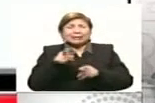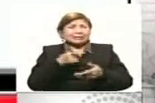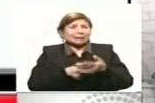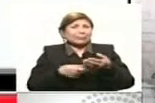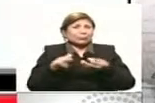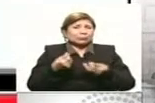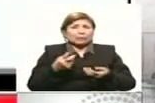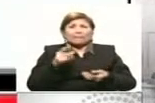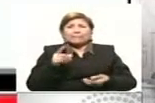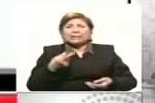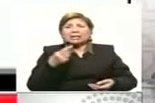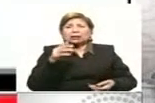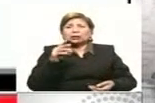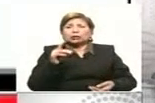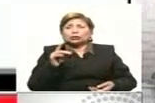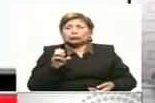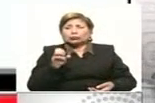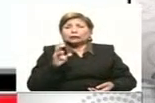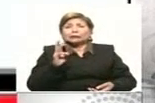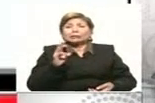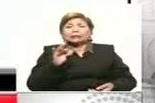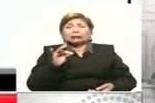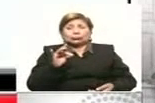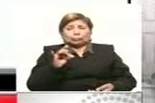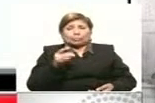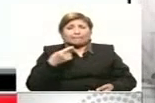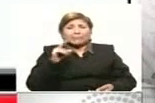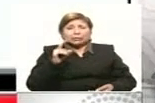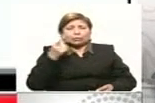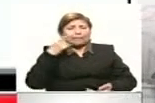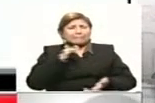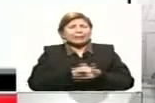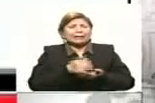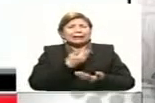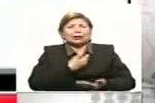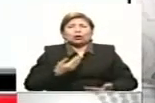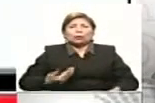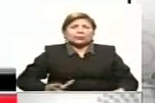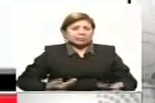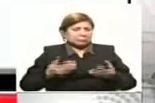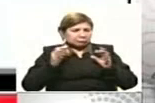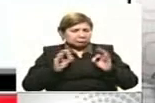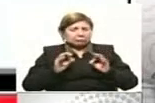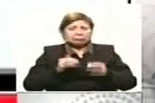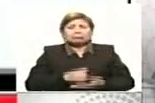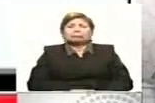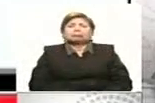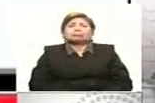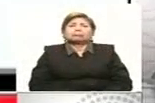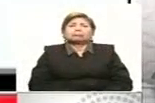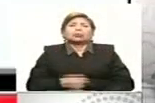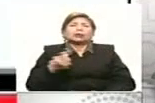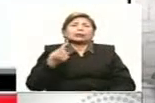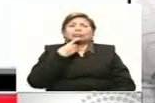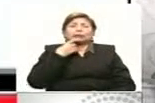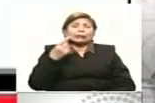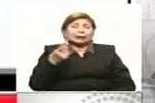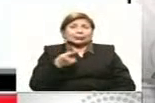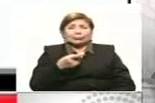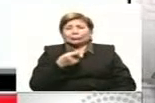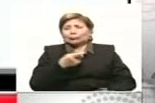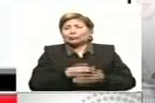presupuestado 1.268 millones para los gobiernos regionales, de tal manera que son ellos